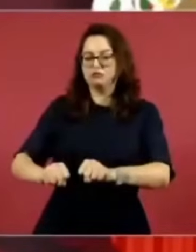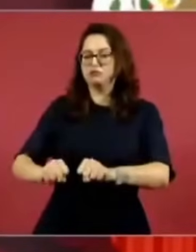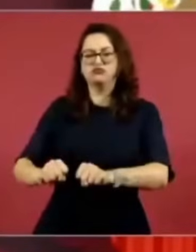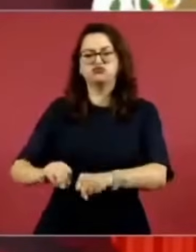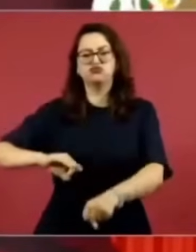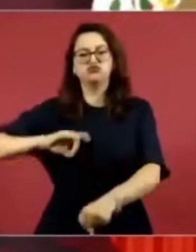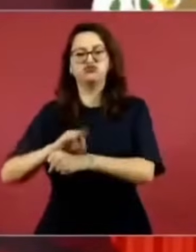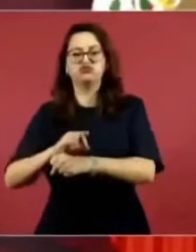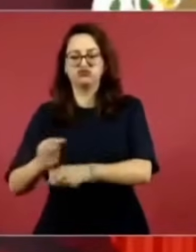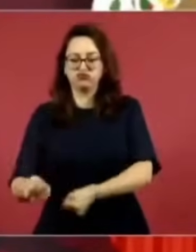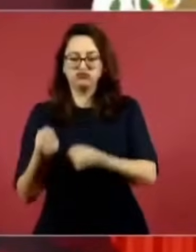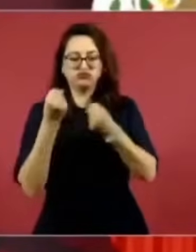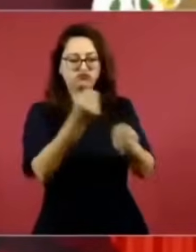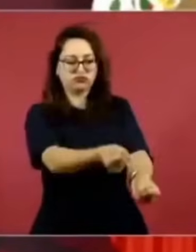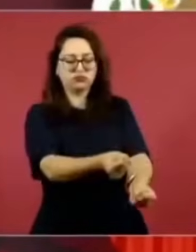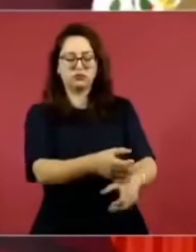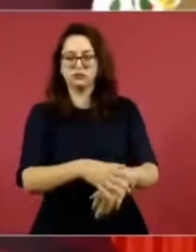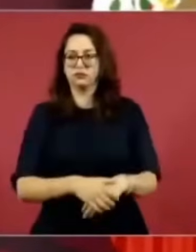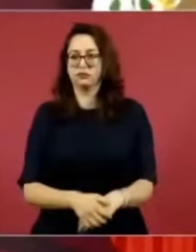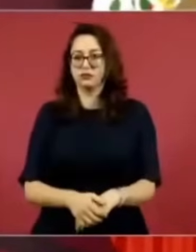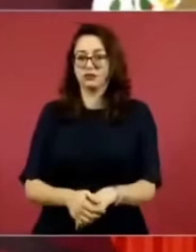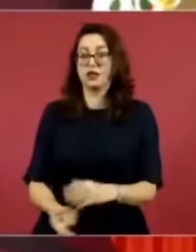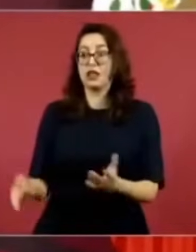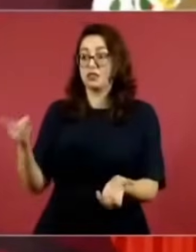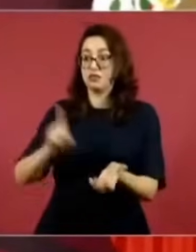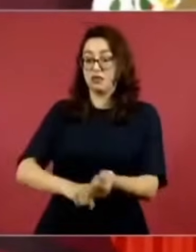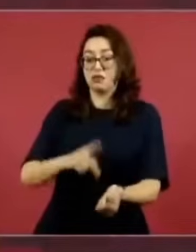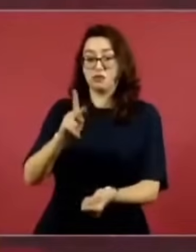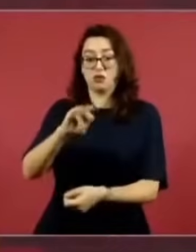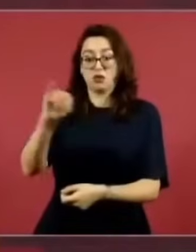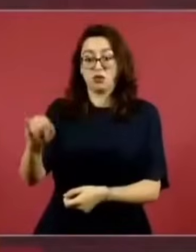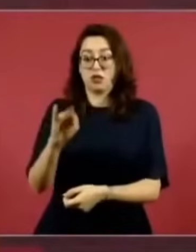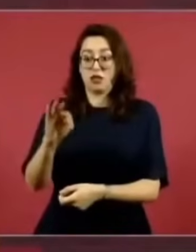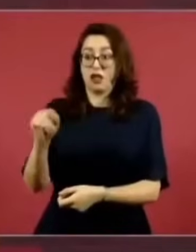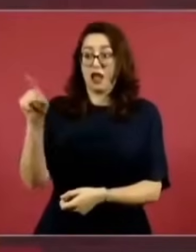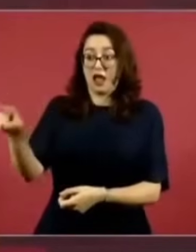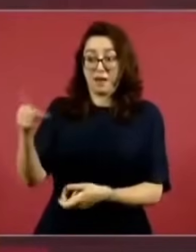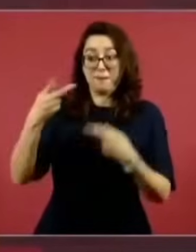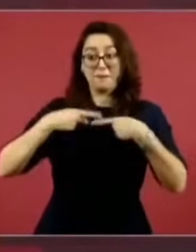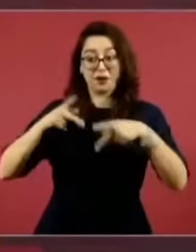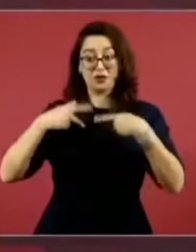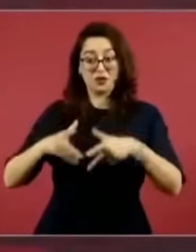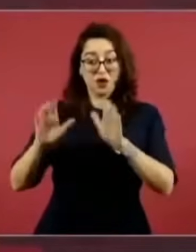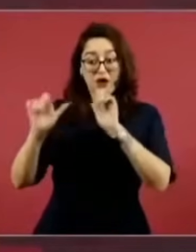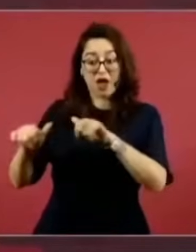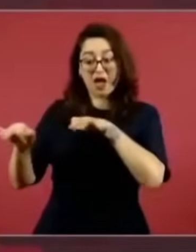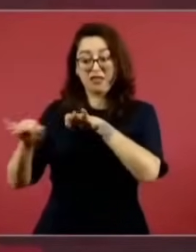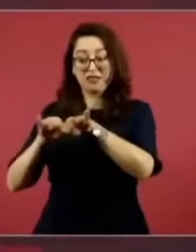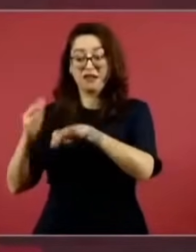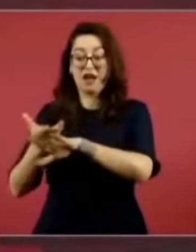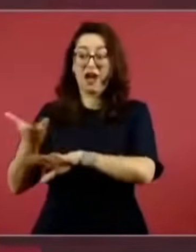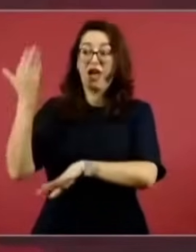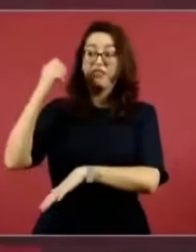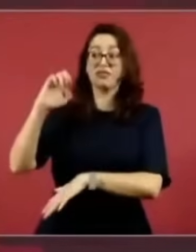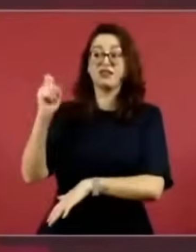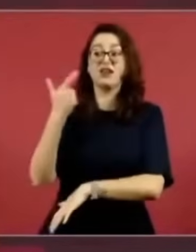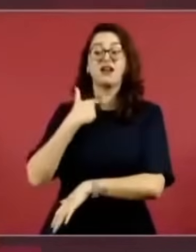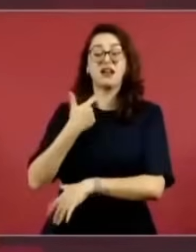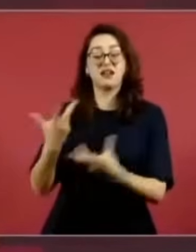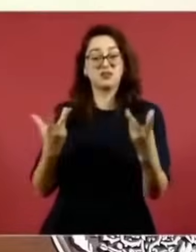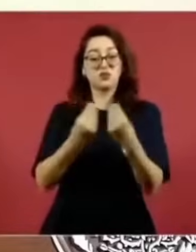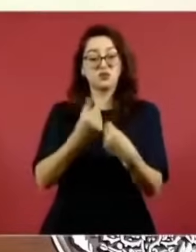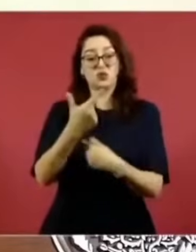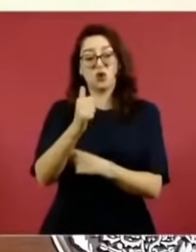incluso meter a trabajar al Poder Judicial a gente cercana a García Luna.